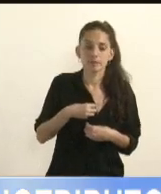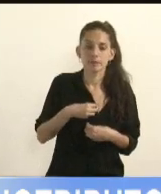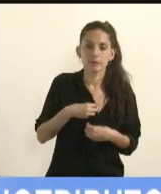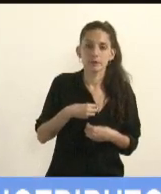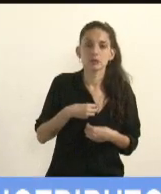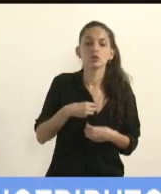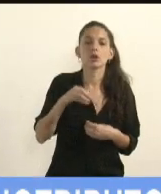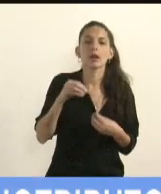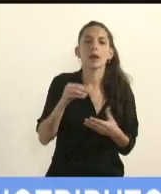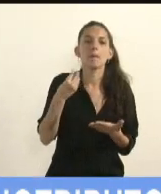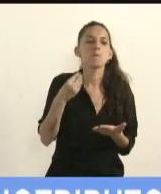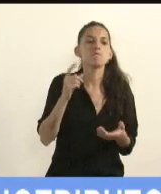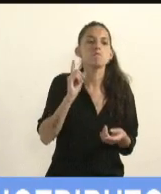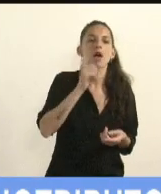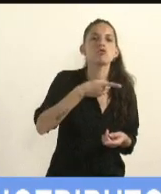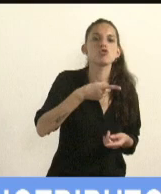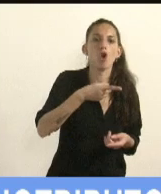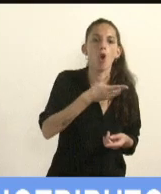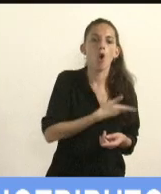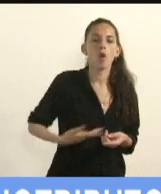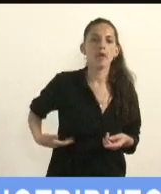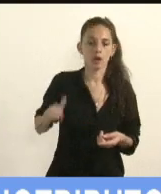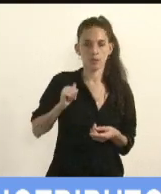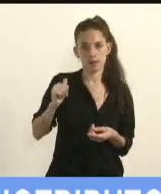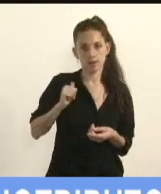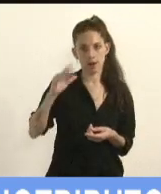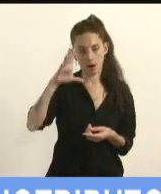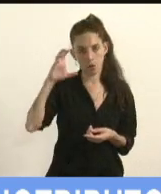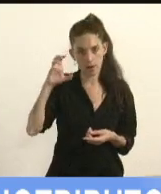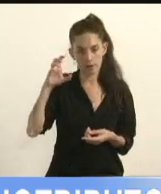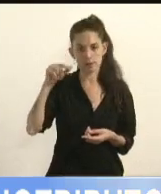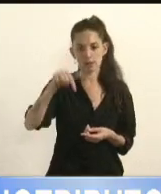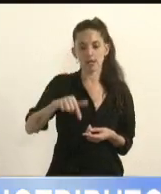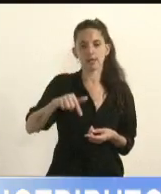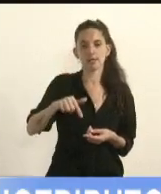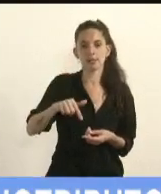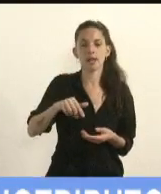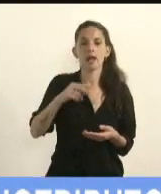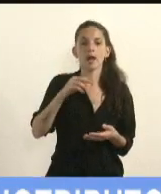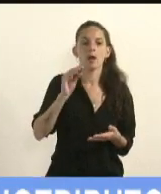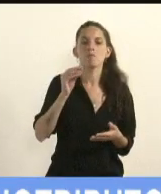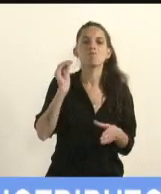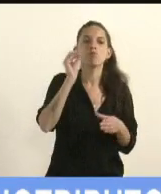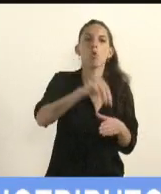por un gobierno militar que instauró este temendo impuesto,